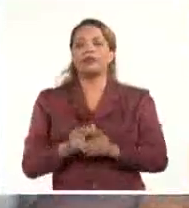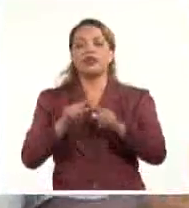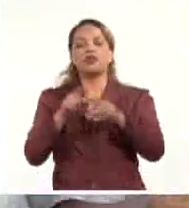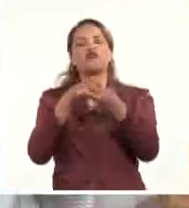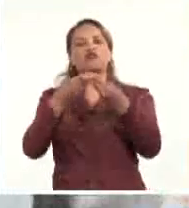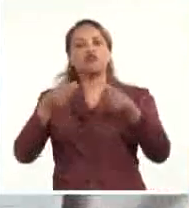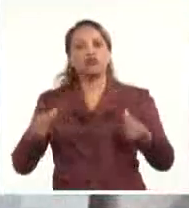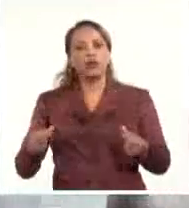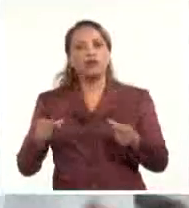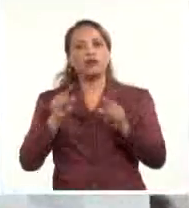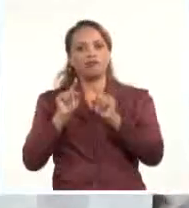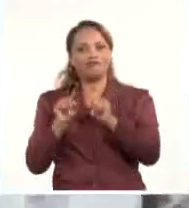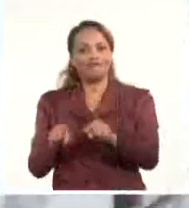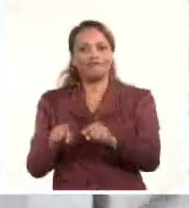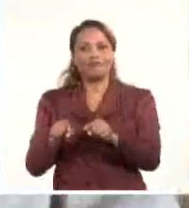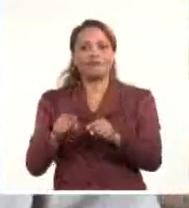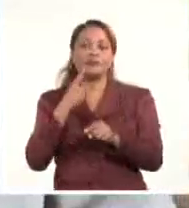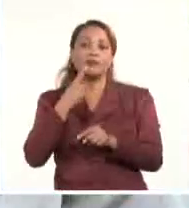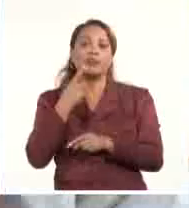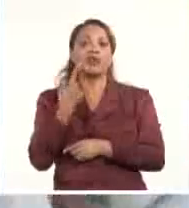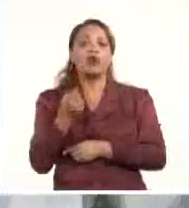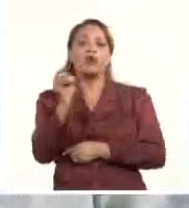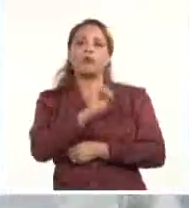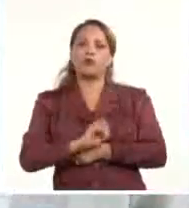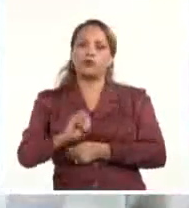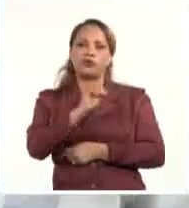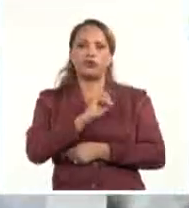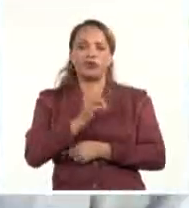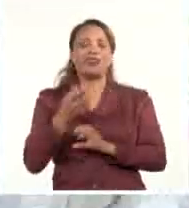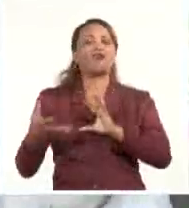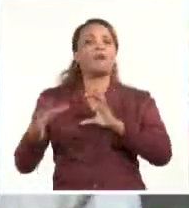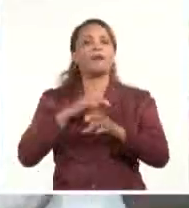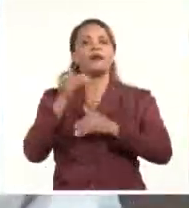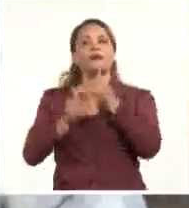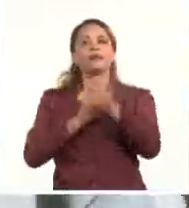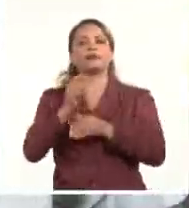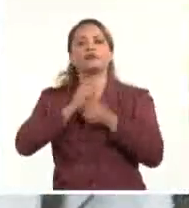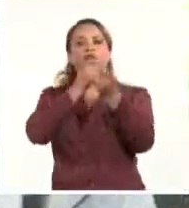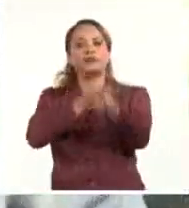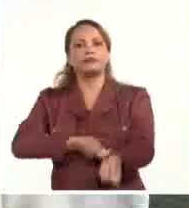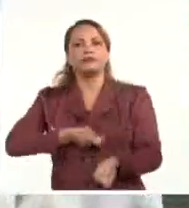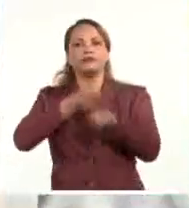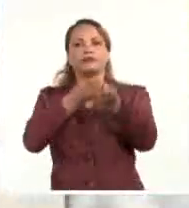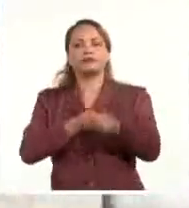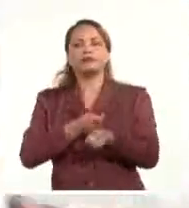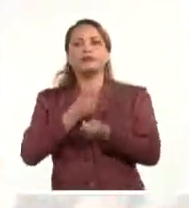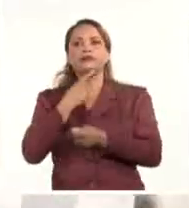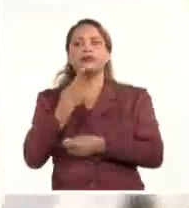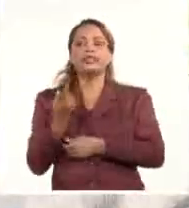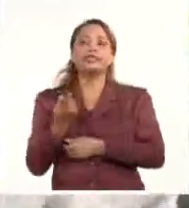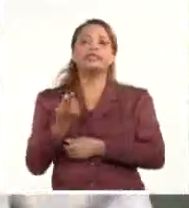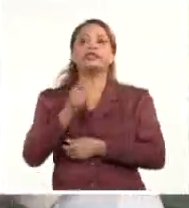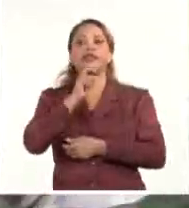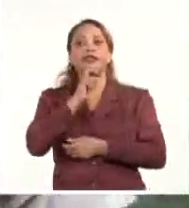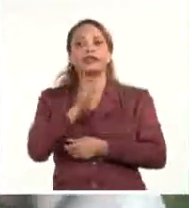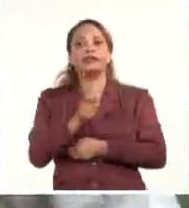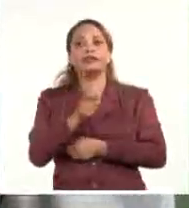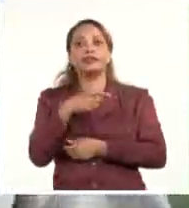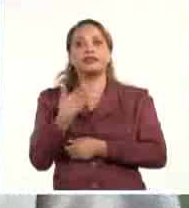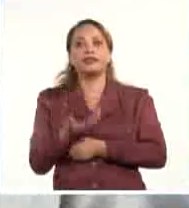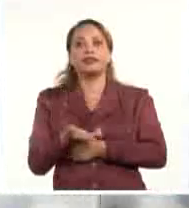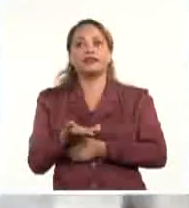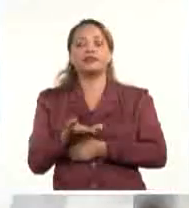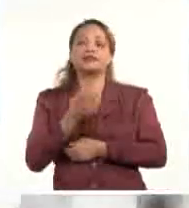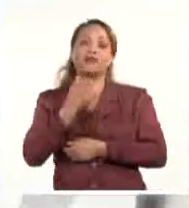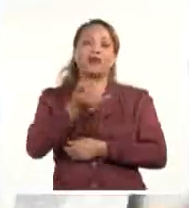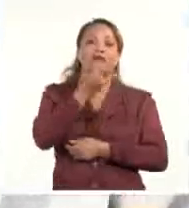Ácidos, una doble insularidad que en no pocas oportunidades complejiza los procesos productivos y la incertidumbre no ya de saber si nos afectará